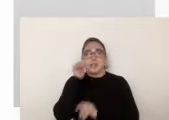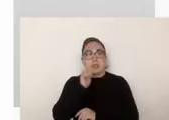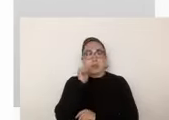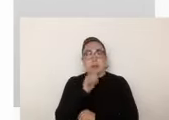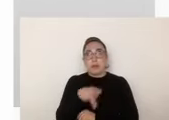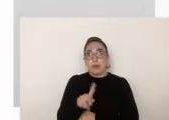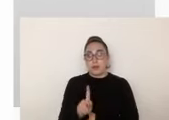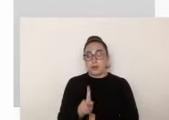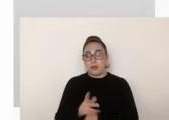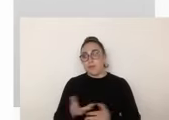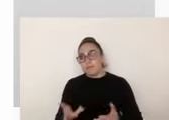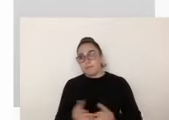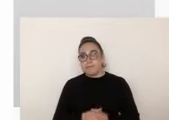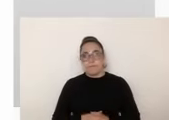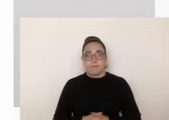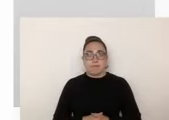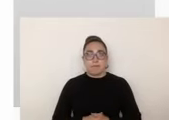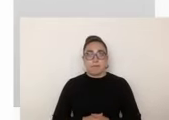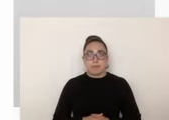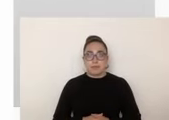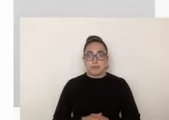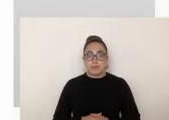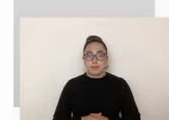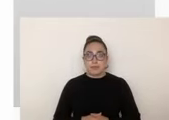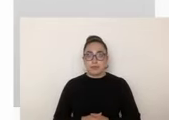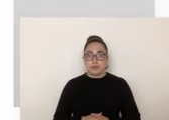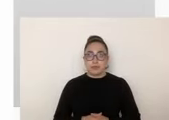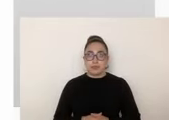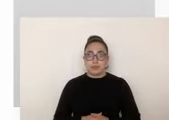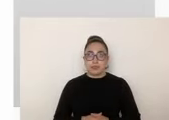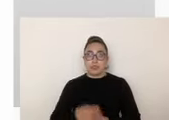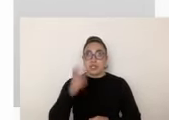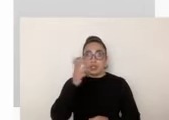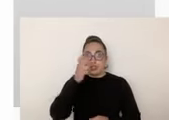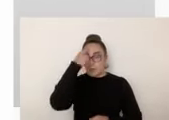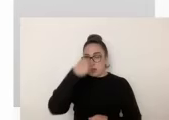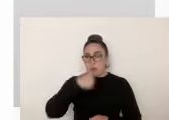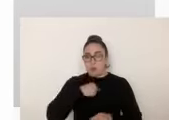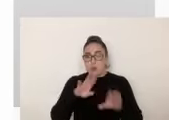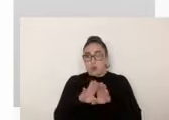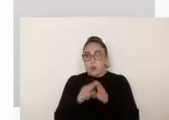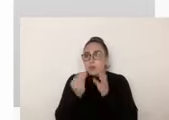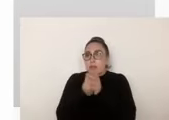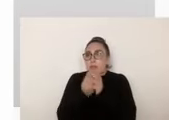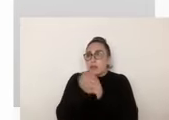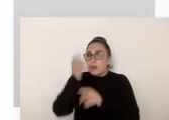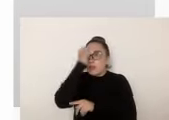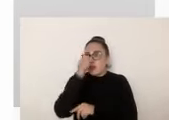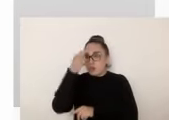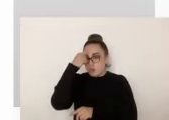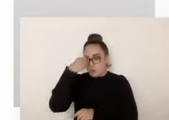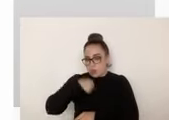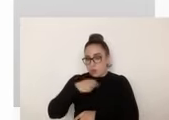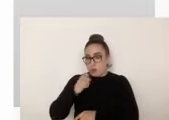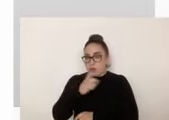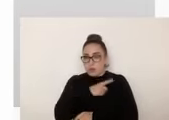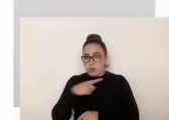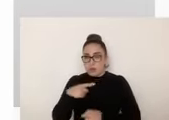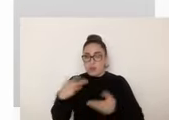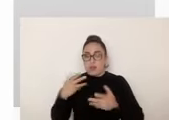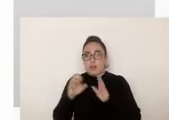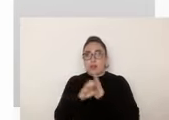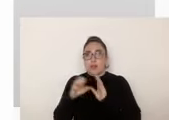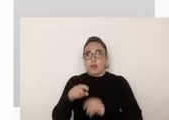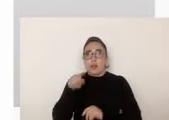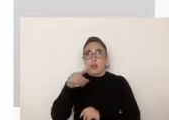que es una teoría consecuencialista, diría que eso es lo que hay que hacer. Es decir, cuando el Tribunal Constitucional alemán tumba la Luftsicherheitsgesetz